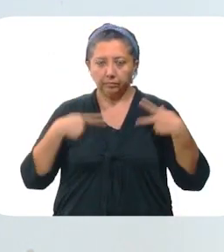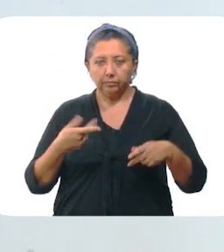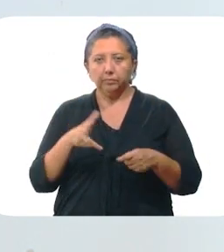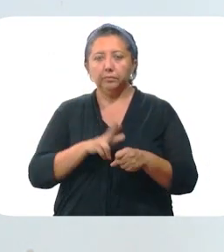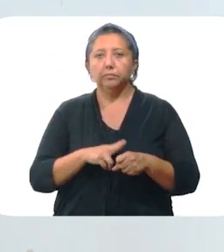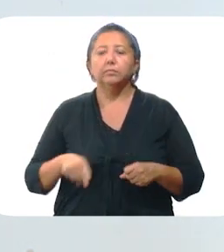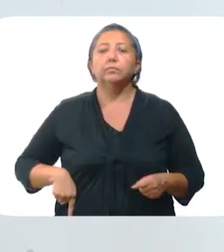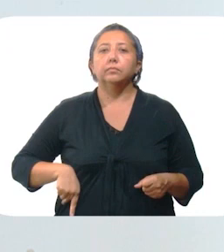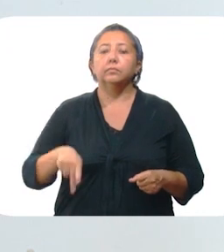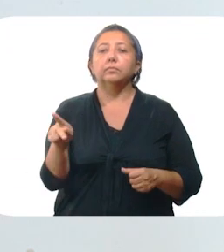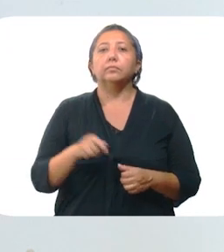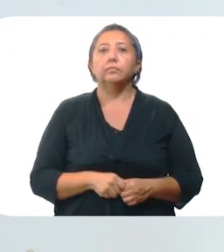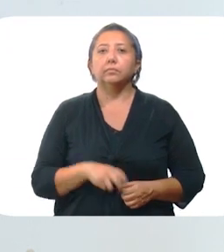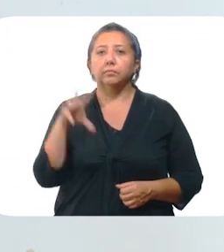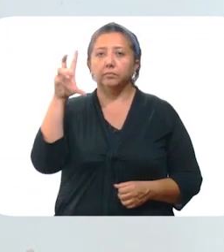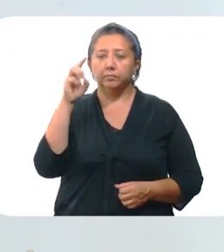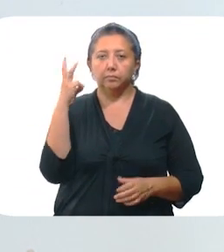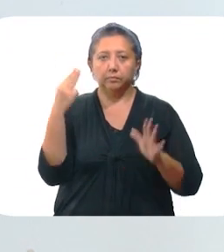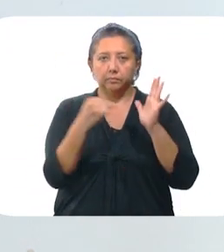en hospitales públicos,